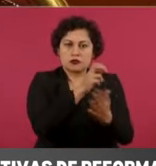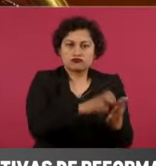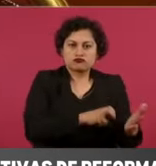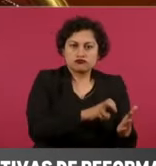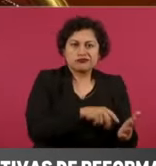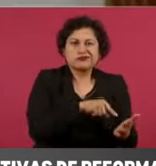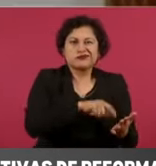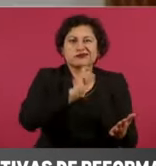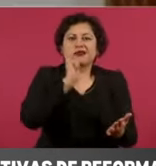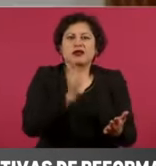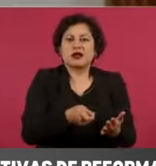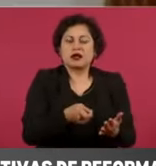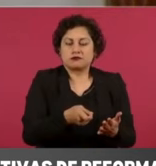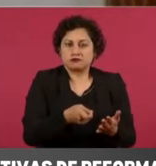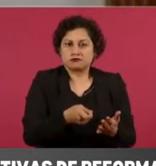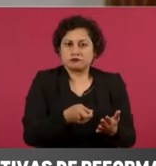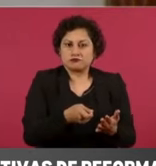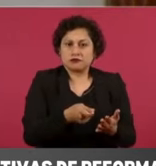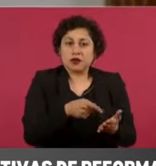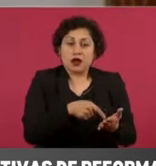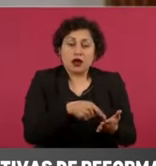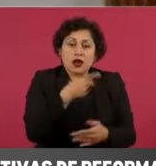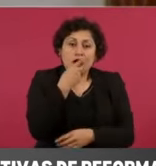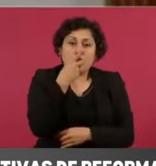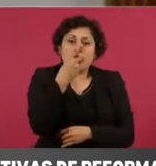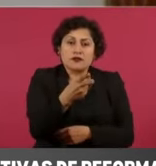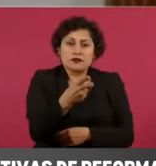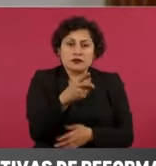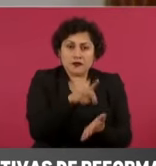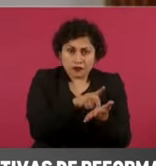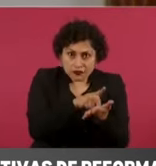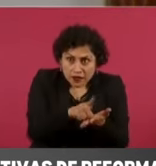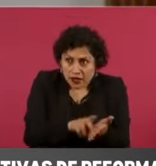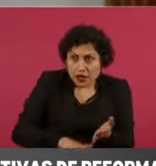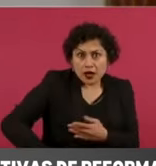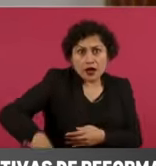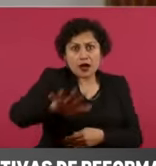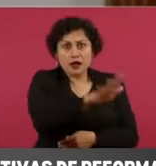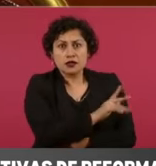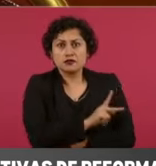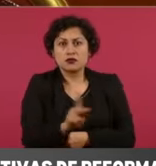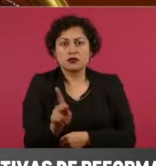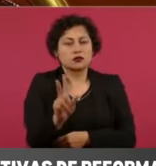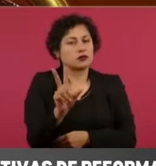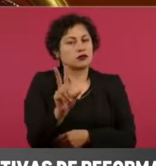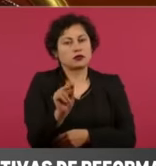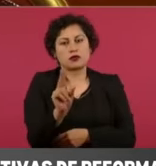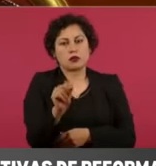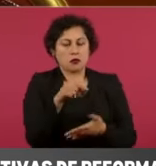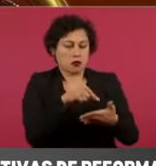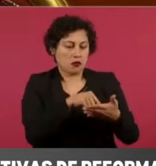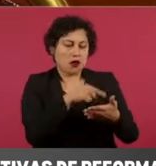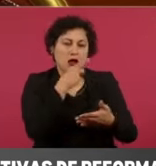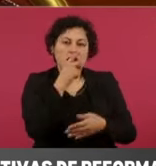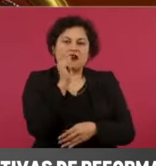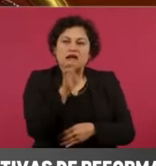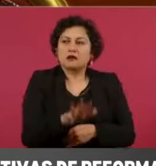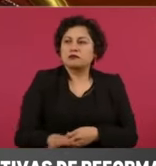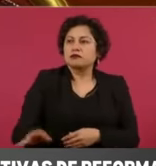derecho, sino un privilegio reservado únicamente a las familias que pudieran pagarla.